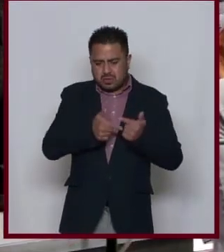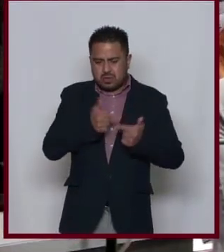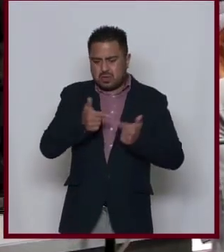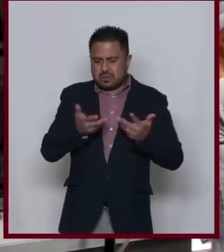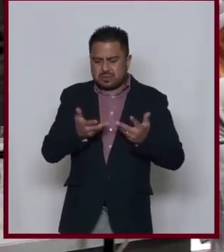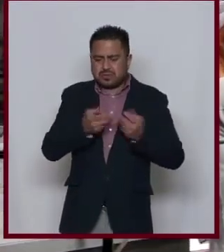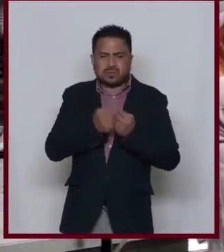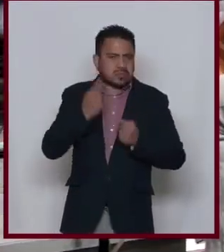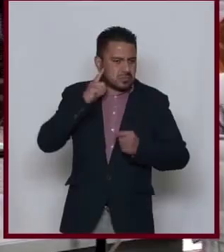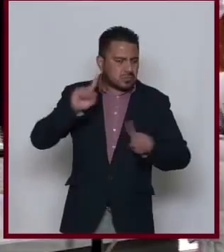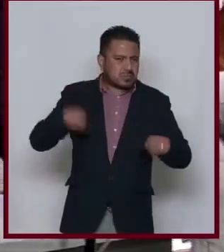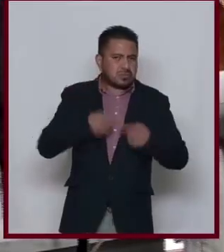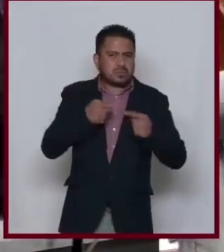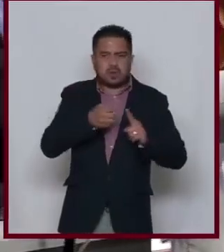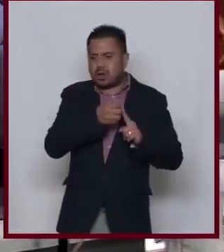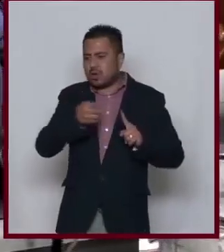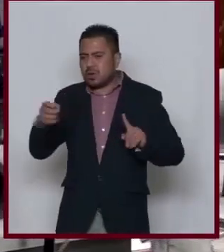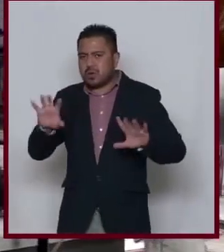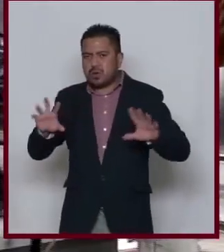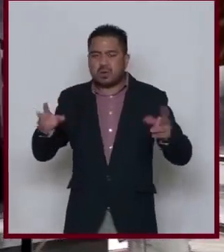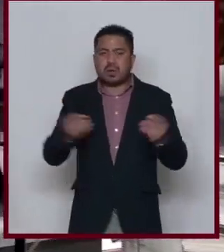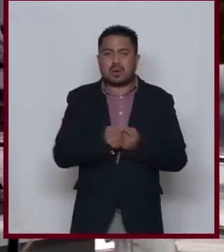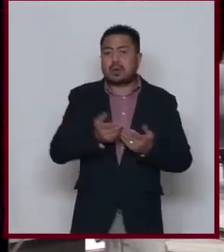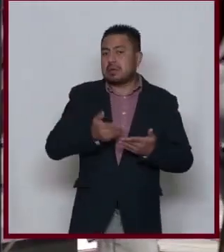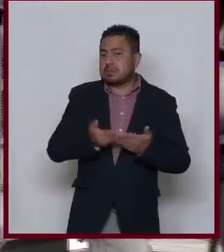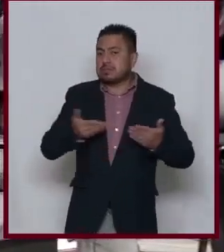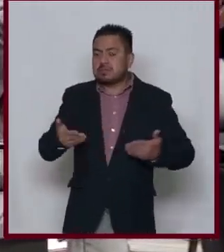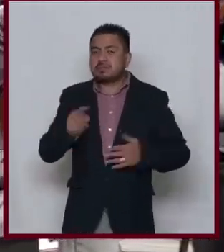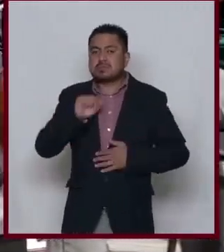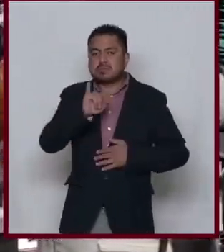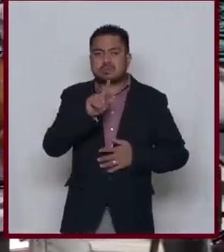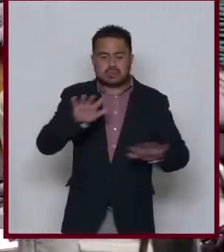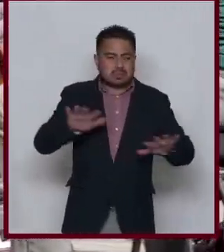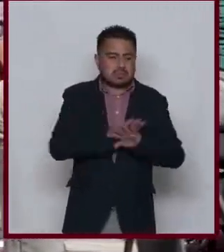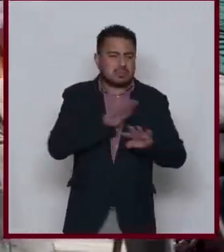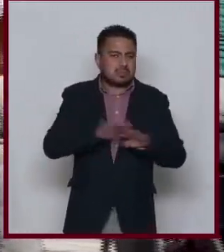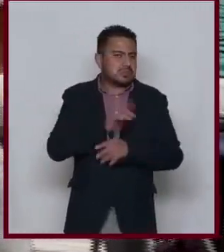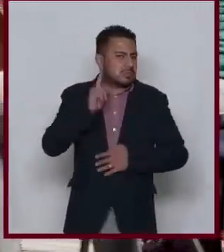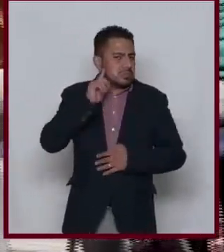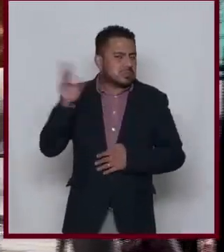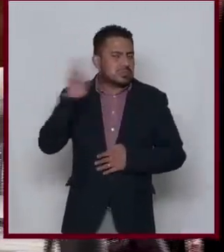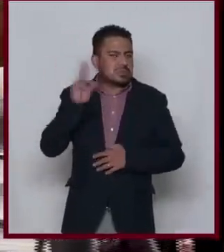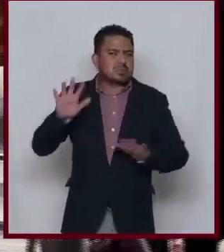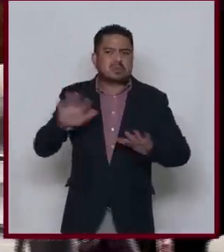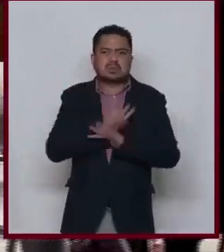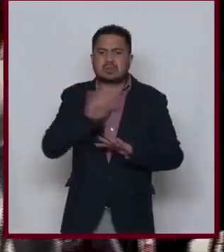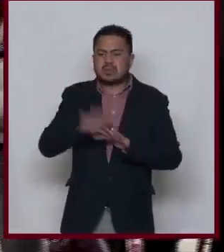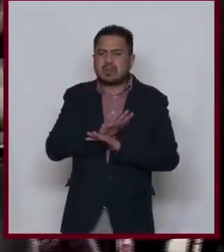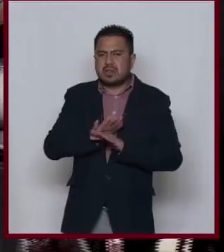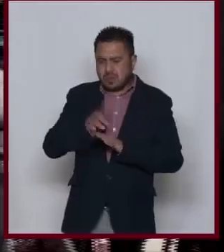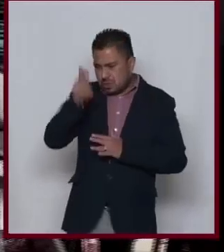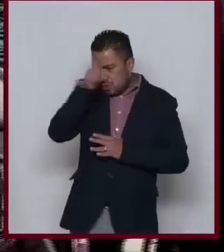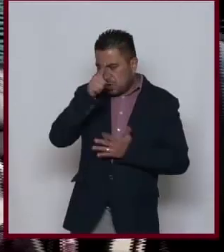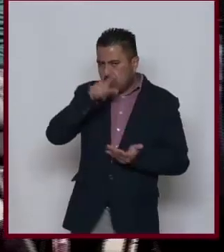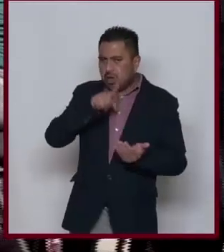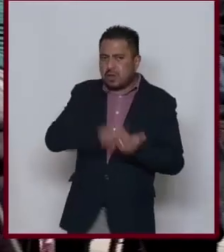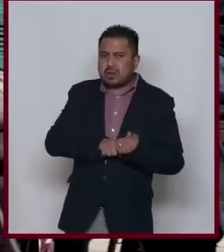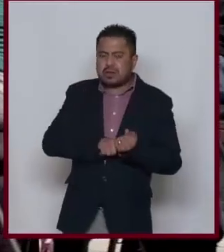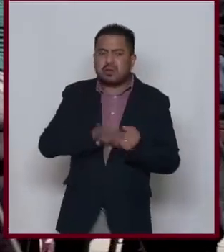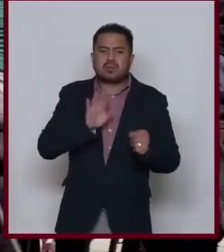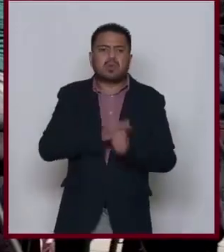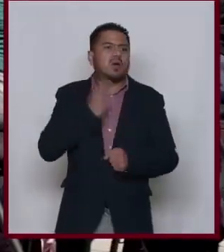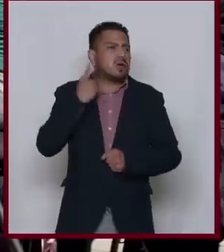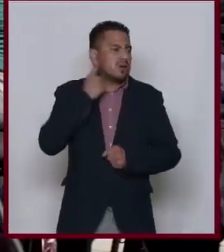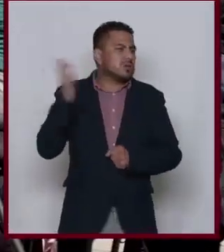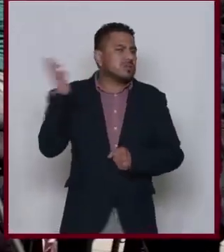de sonidos ordenados. Entonces, si vamos a hablar de sonido, pues vamos a hablar de física, porque el sonido